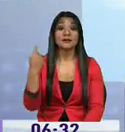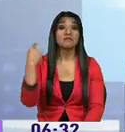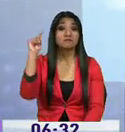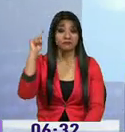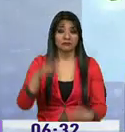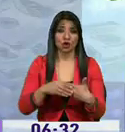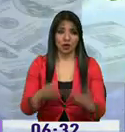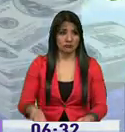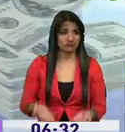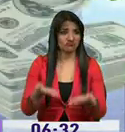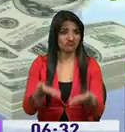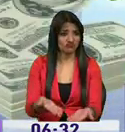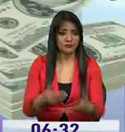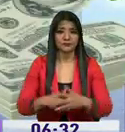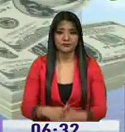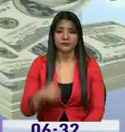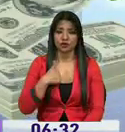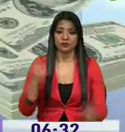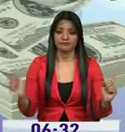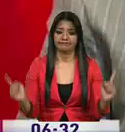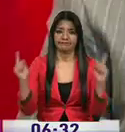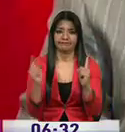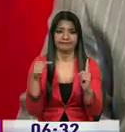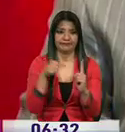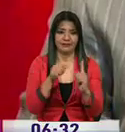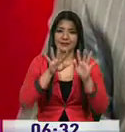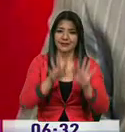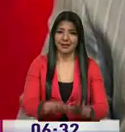dólares. Conversaba con el señor Pompeo,